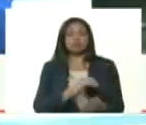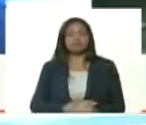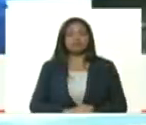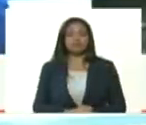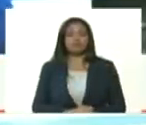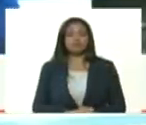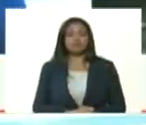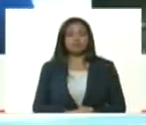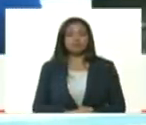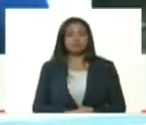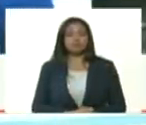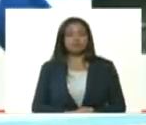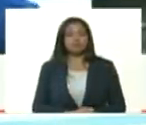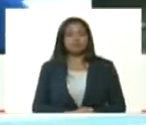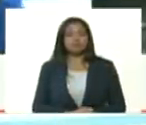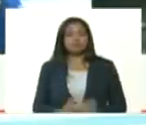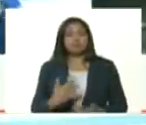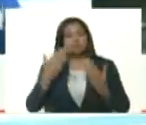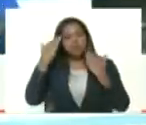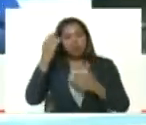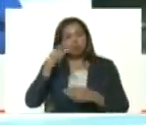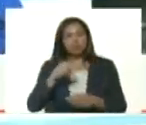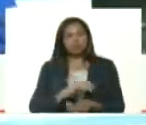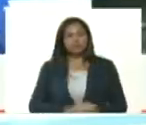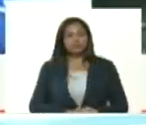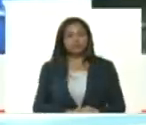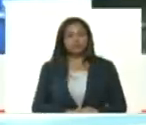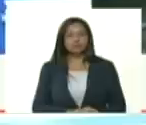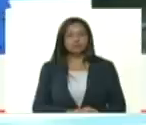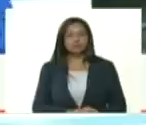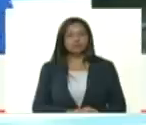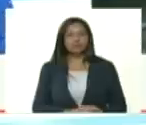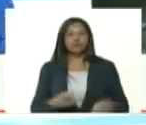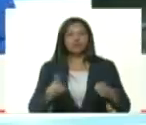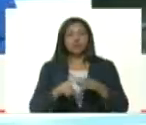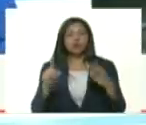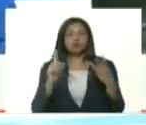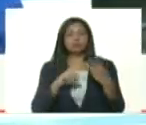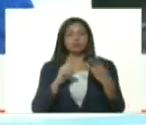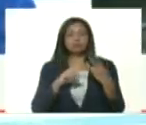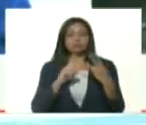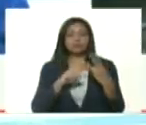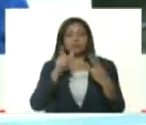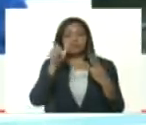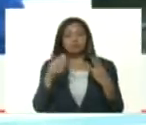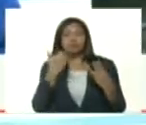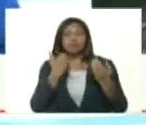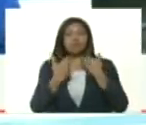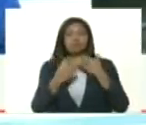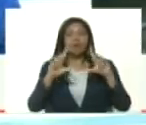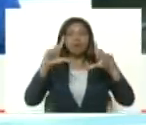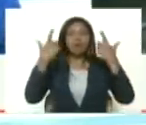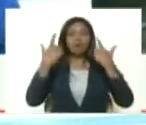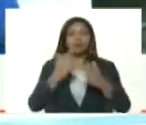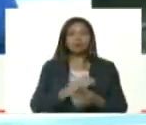de Araure. Mis saludos también. Igualmente tenemos el tercer caso en La